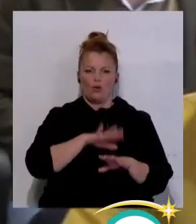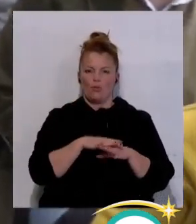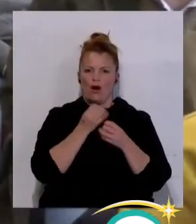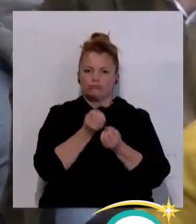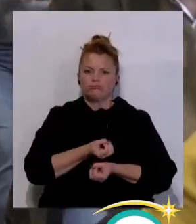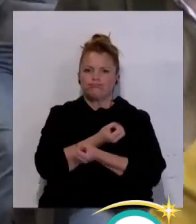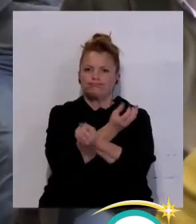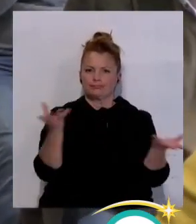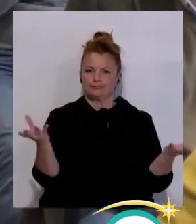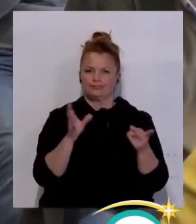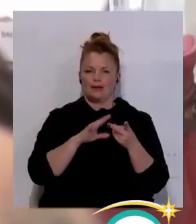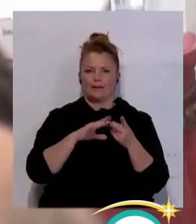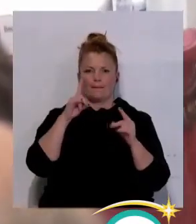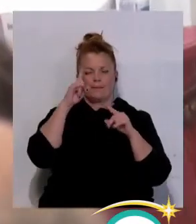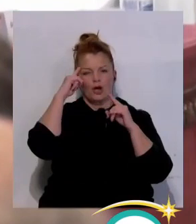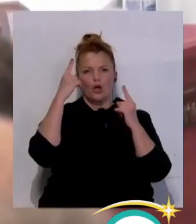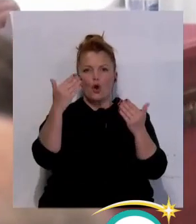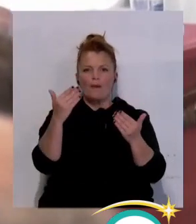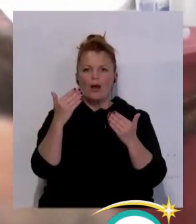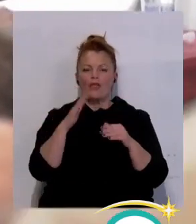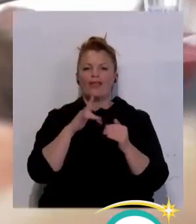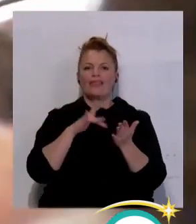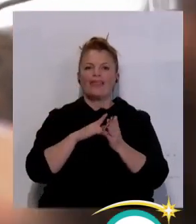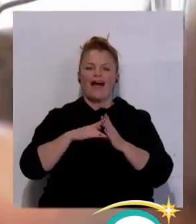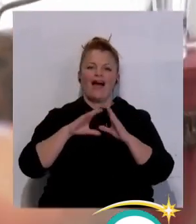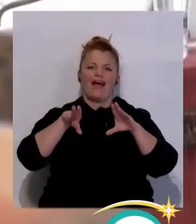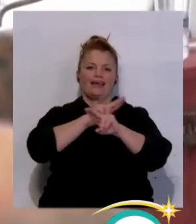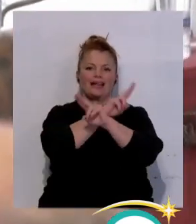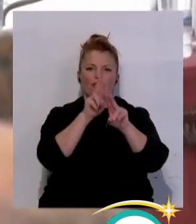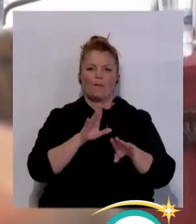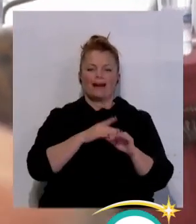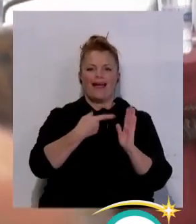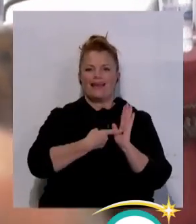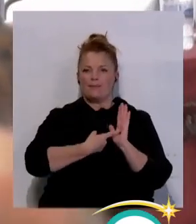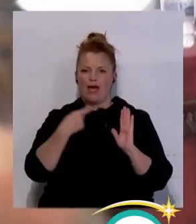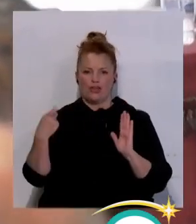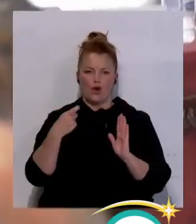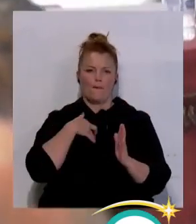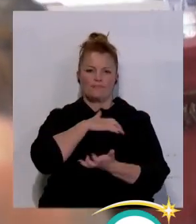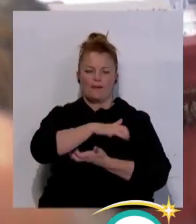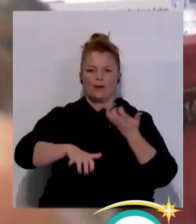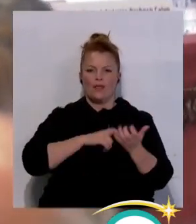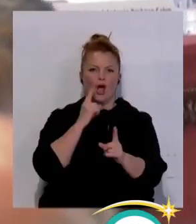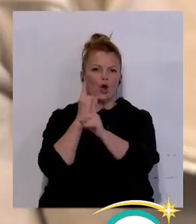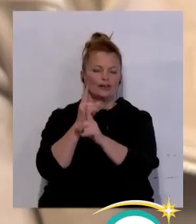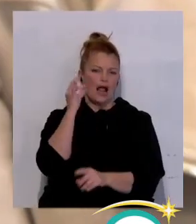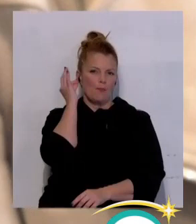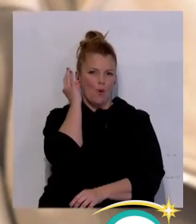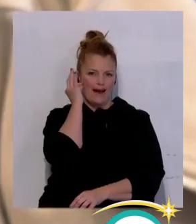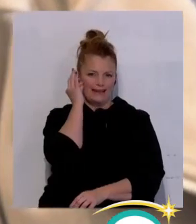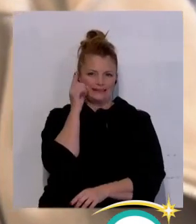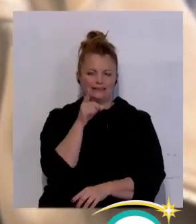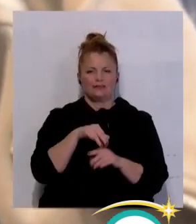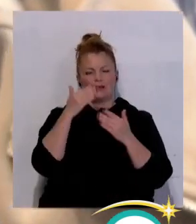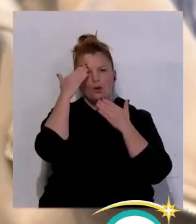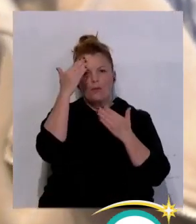conocer, enmarcada en la conmemoración del Día Internacional para la Eliminación de la Violencia contra las Mujeres, que se